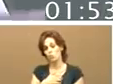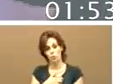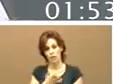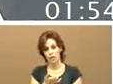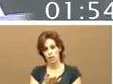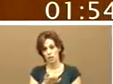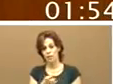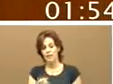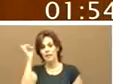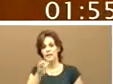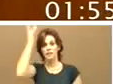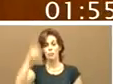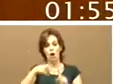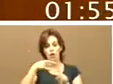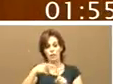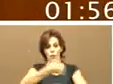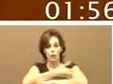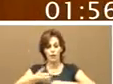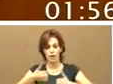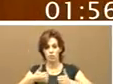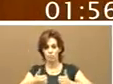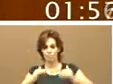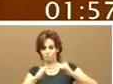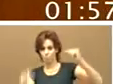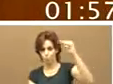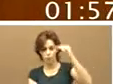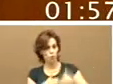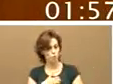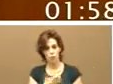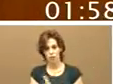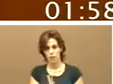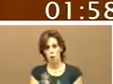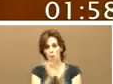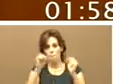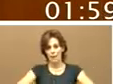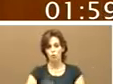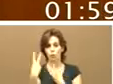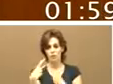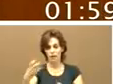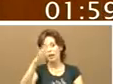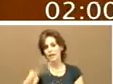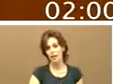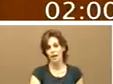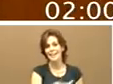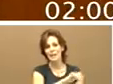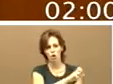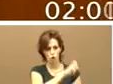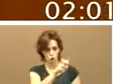entre los ciudadanos. No pueden caber, decía el señor Escobar, que ni el pacto fiscal catalán ni otros, por supuesto.